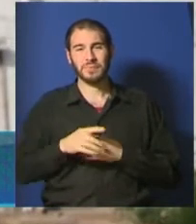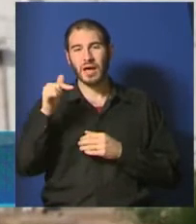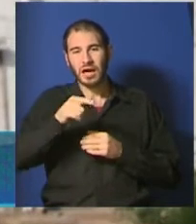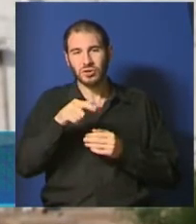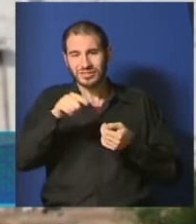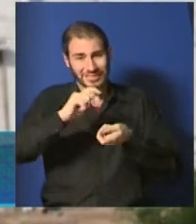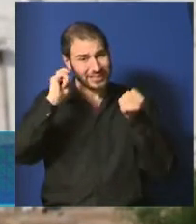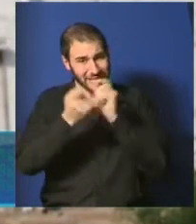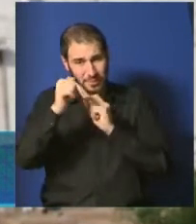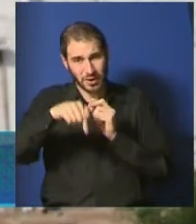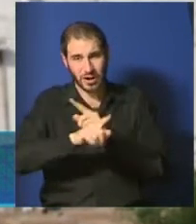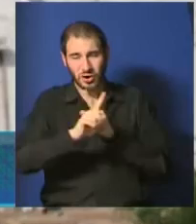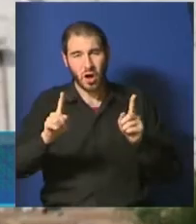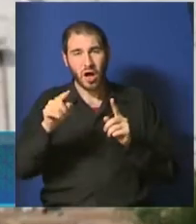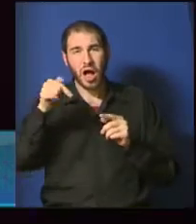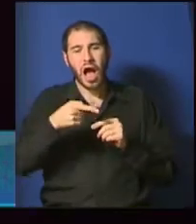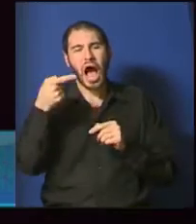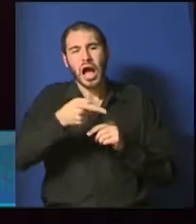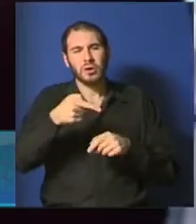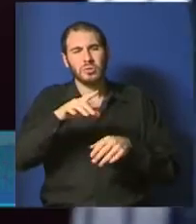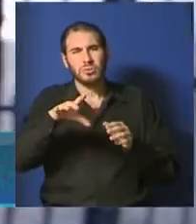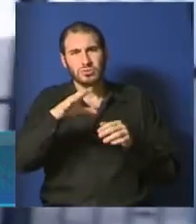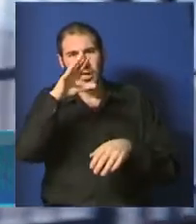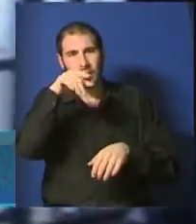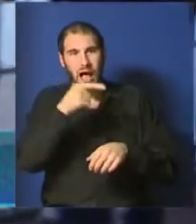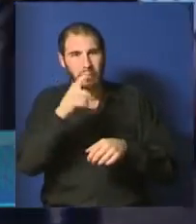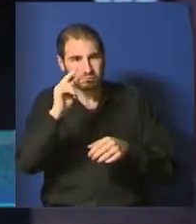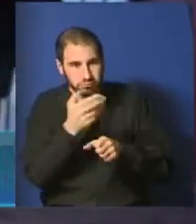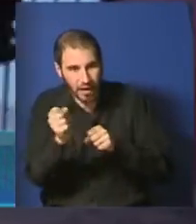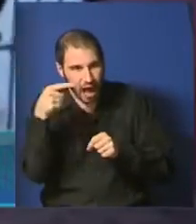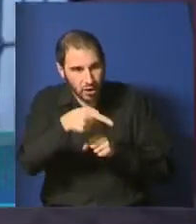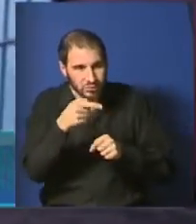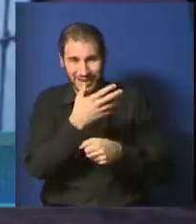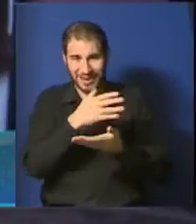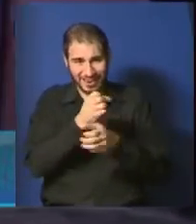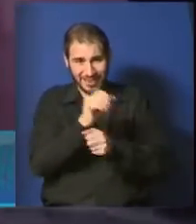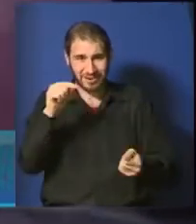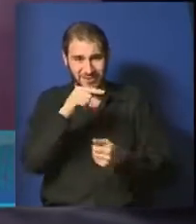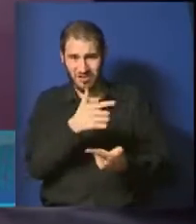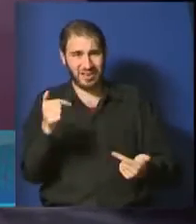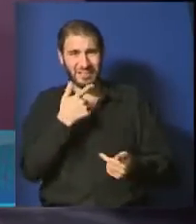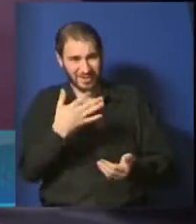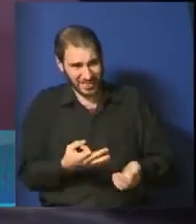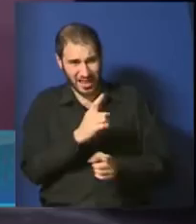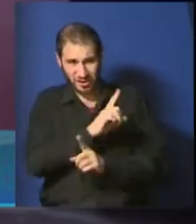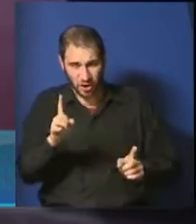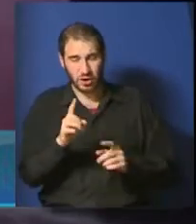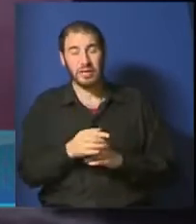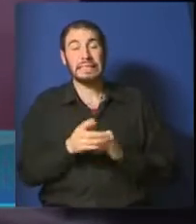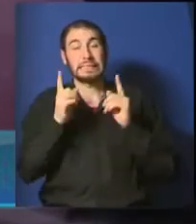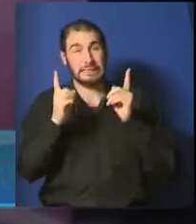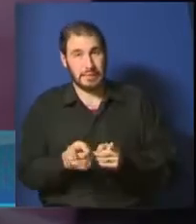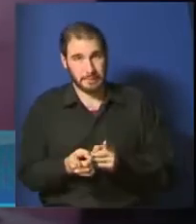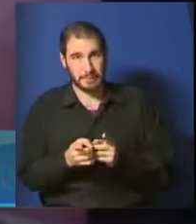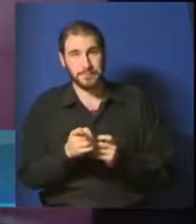vamos a modificar, no hay acusados de homicidio en libertad. Esto no es verdadero, es decir, hay que aclararlo. Y además